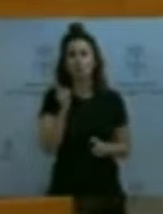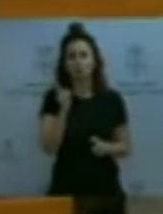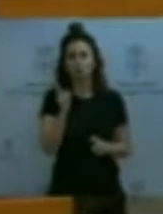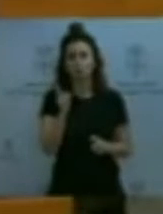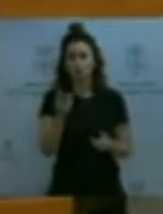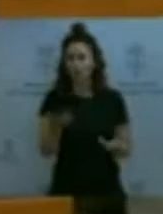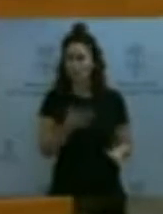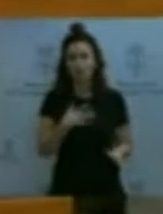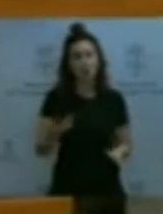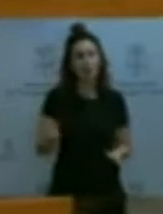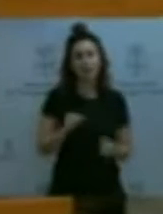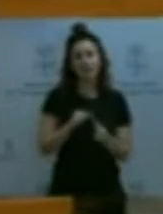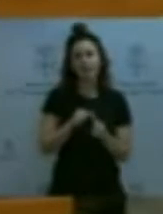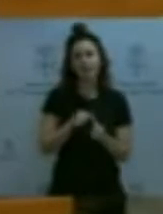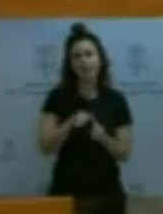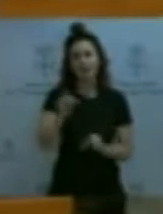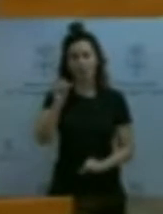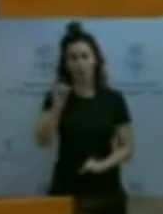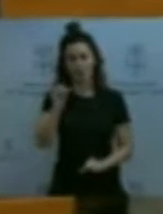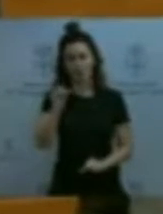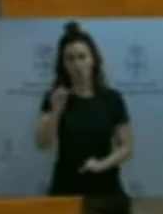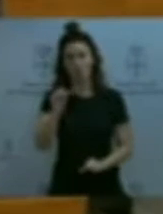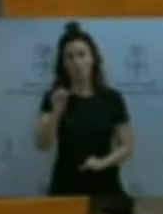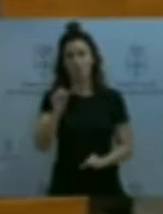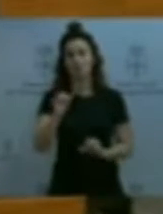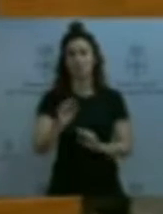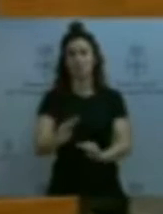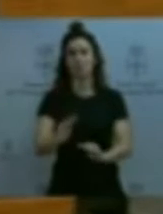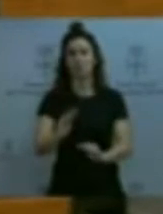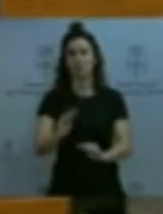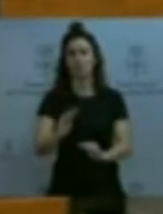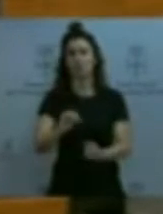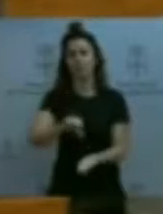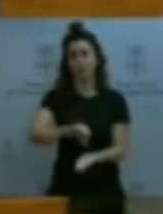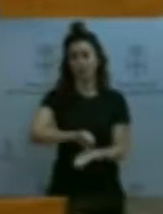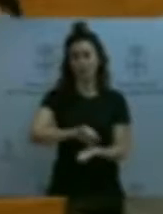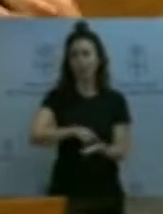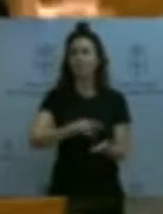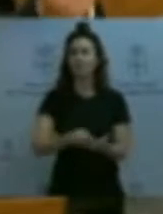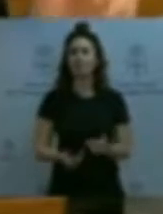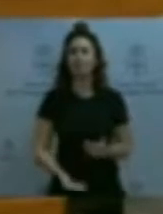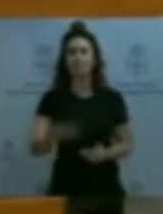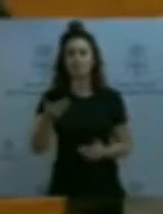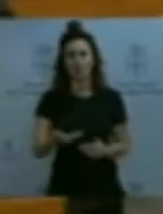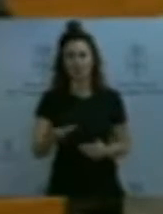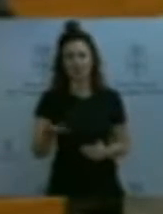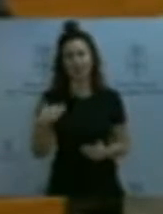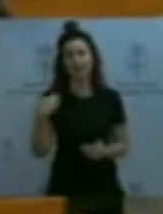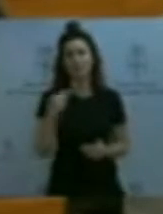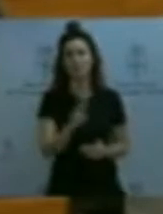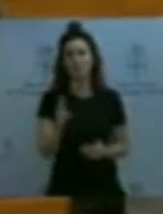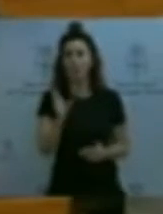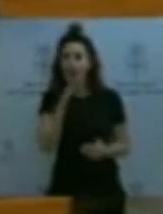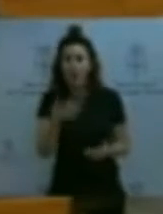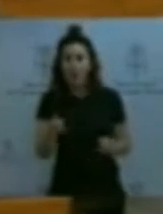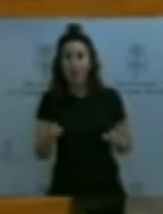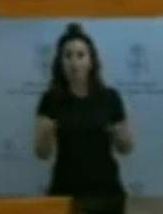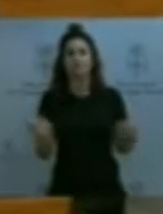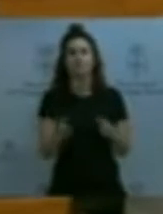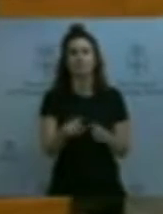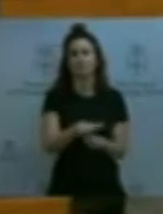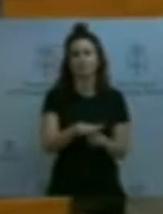que era su ciudad, tuviera un proyecto tan importante que era un gobierno del Partido Popular. Ahora ya no es por sectarismo, aunque algo habrá de eso, es también por una